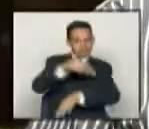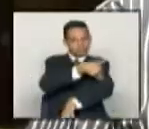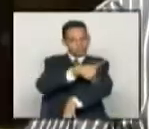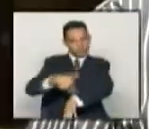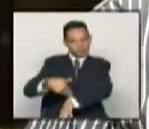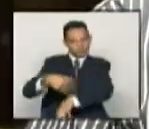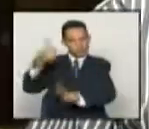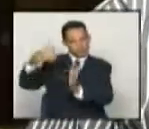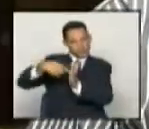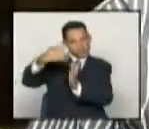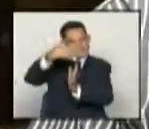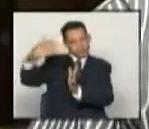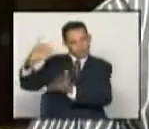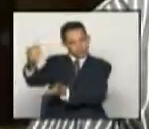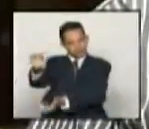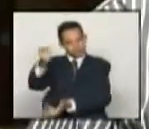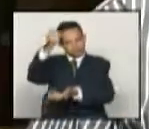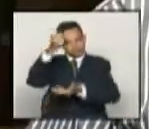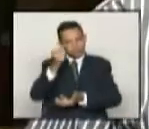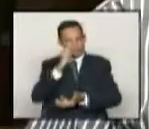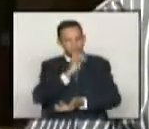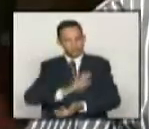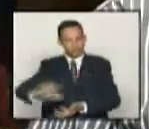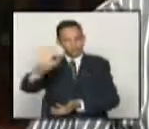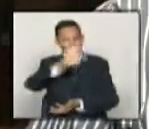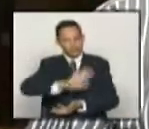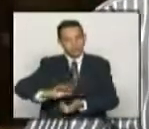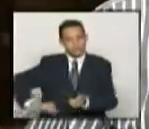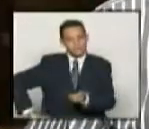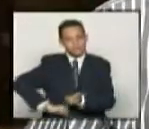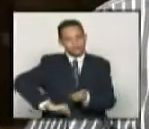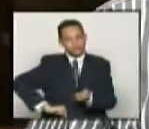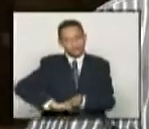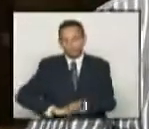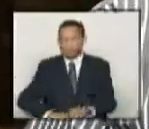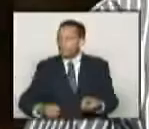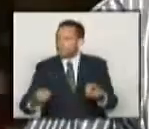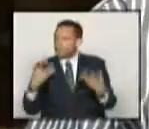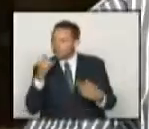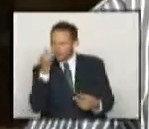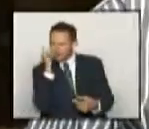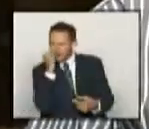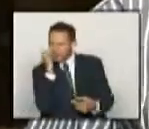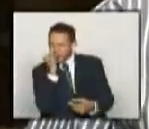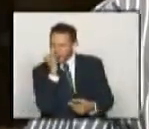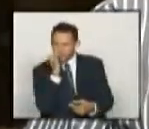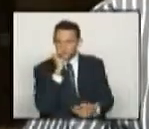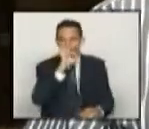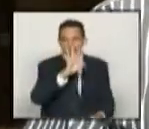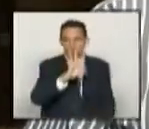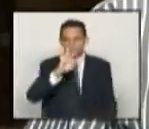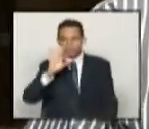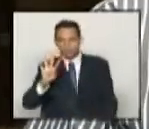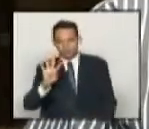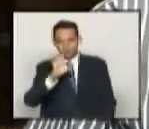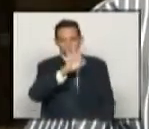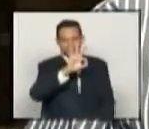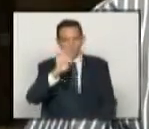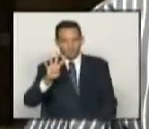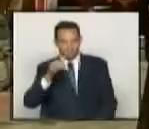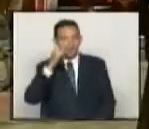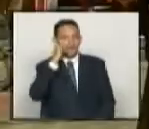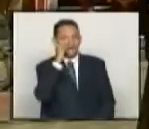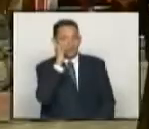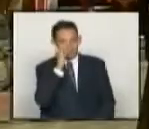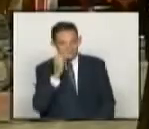que puso el gobierno nacional y el departamento 280 millones. ¿Cuántas cámaras le llegan? Son 34 cámaras. Uy, qué maravilla. Es que